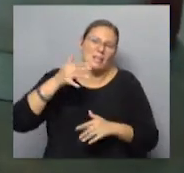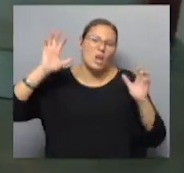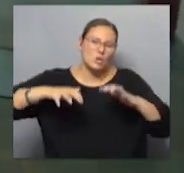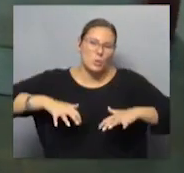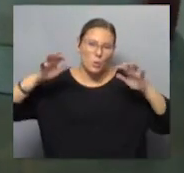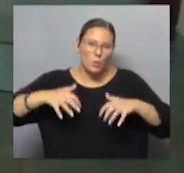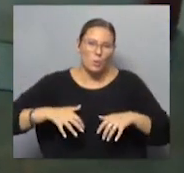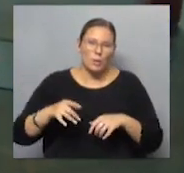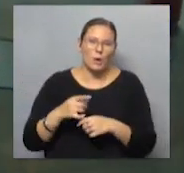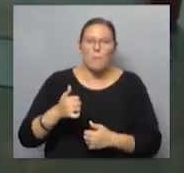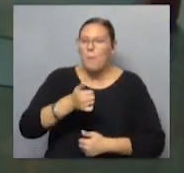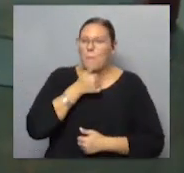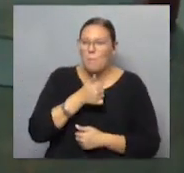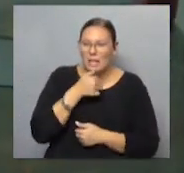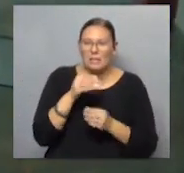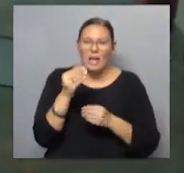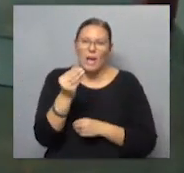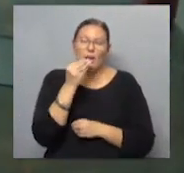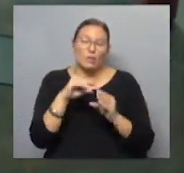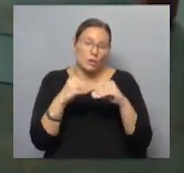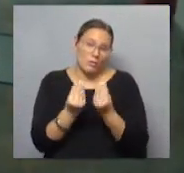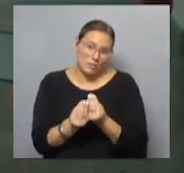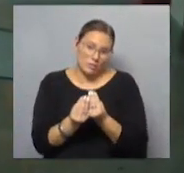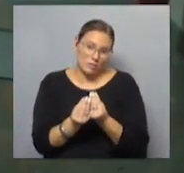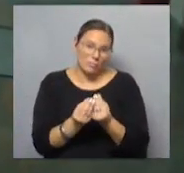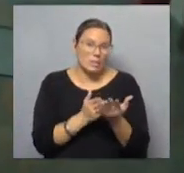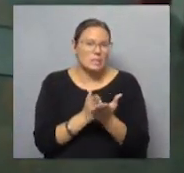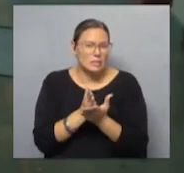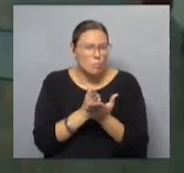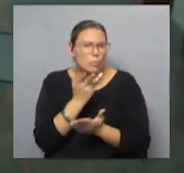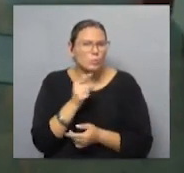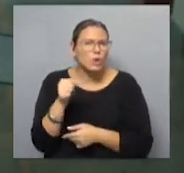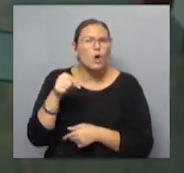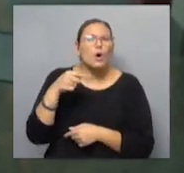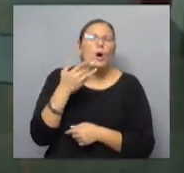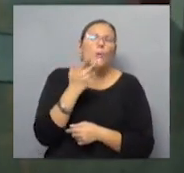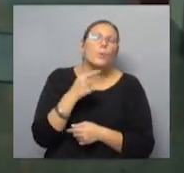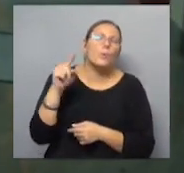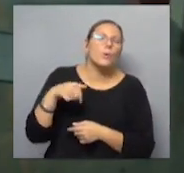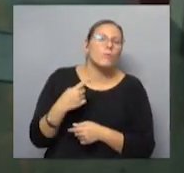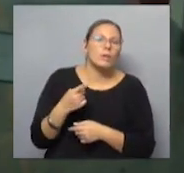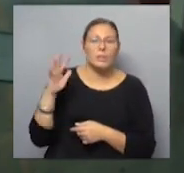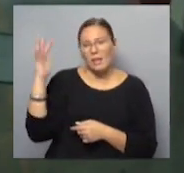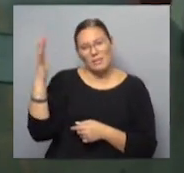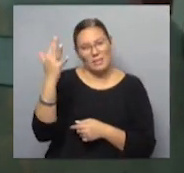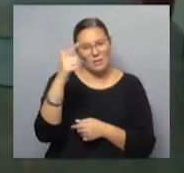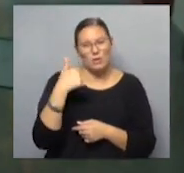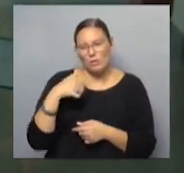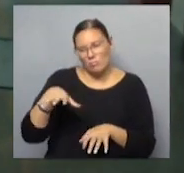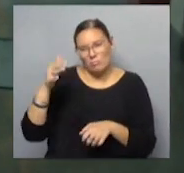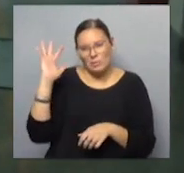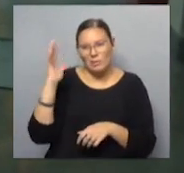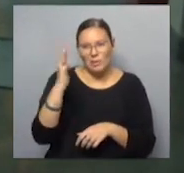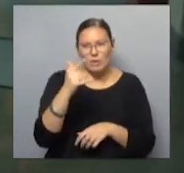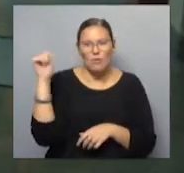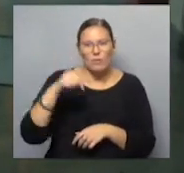como básico el termo y el mate y la torta frita. ¿Siempre te gustaron? ¿De dónde viene ese gusto? Del interior. Yo soy del interior